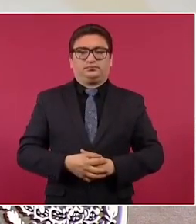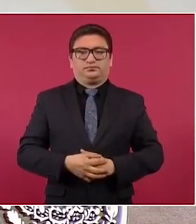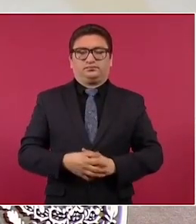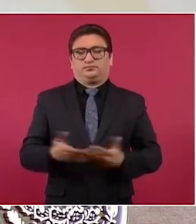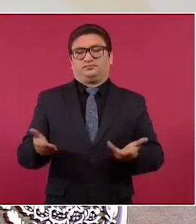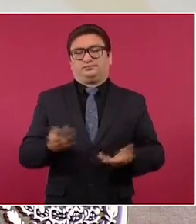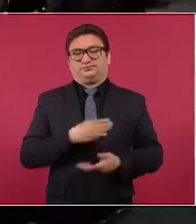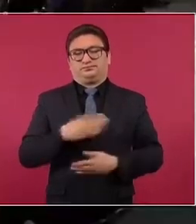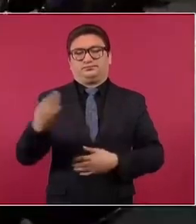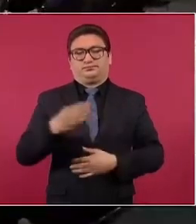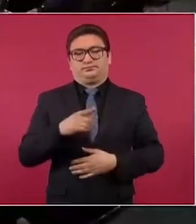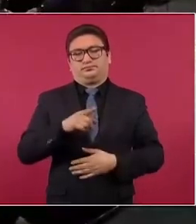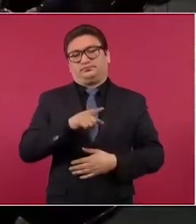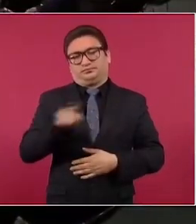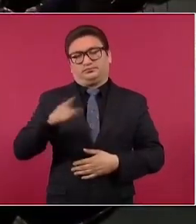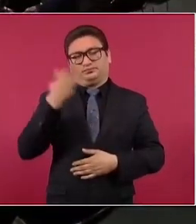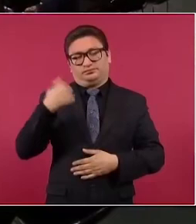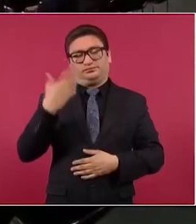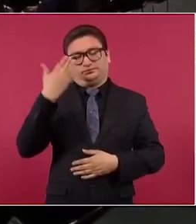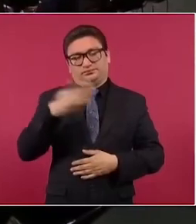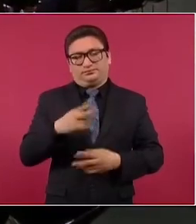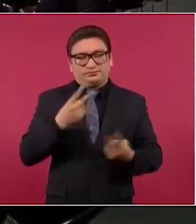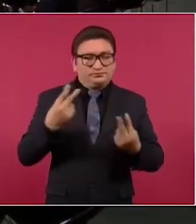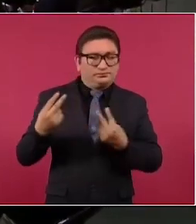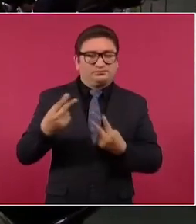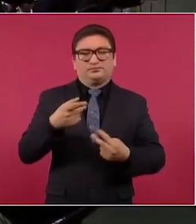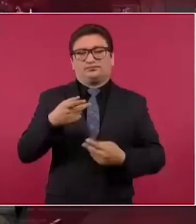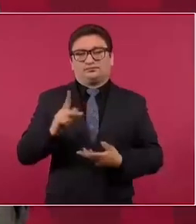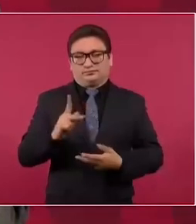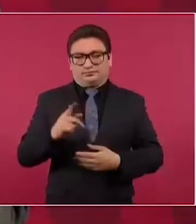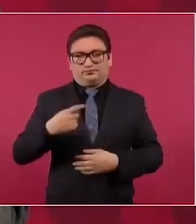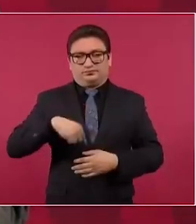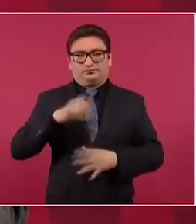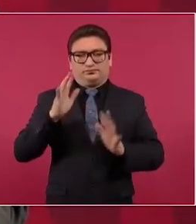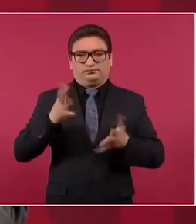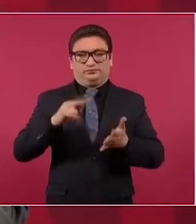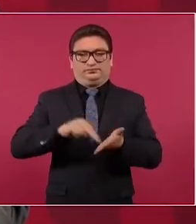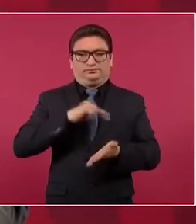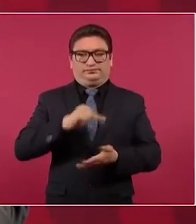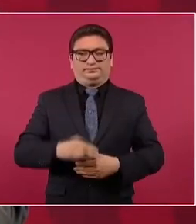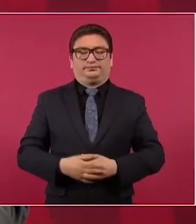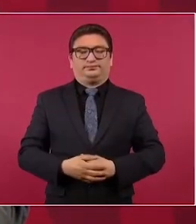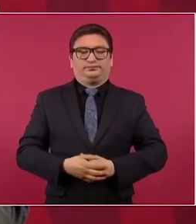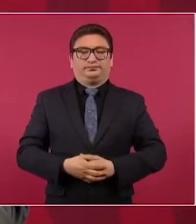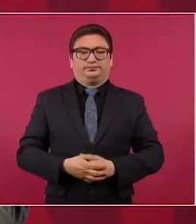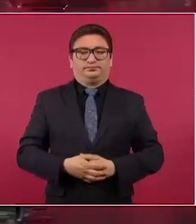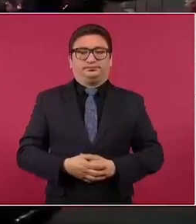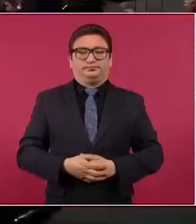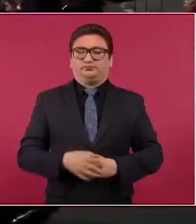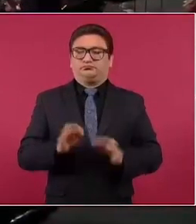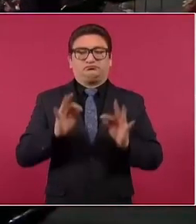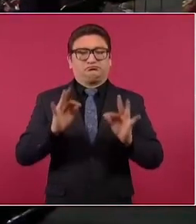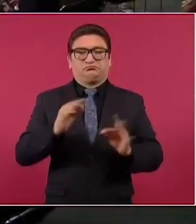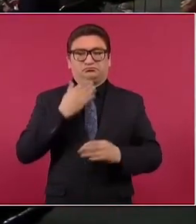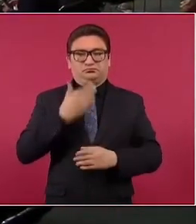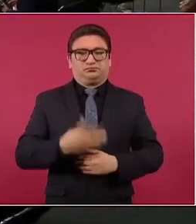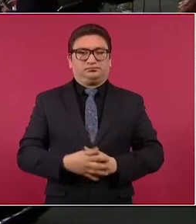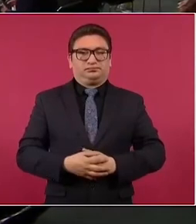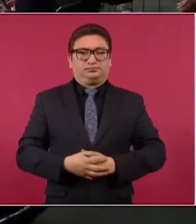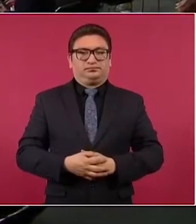Bueno, ustedes están pendientes, pero yo ya firmé. Sí, perfecto.